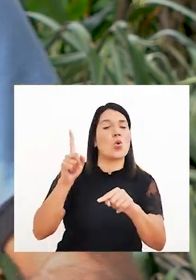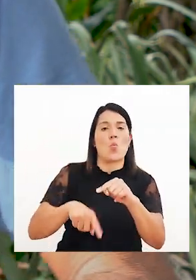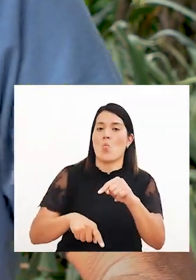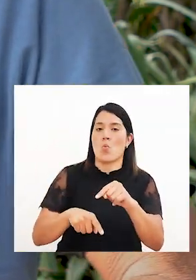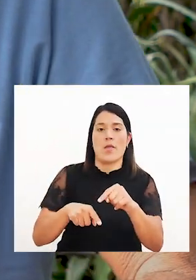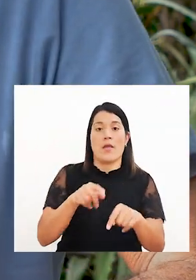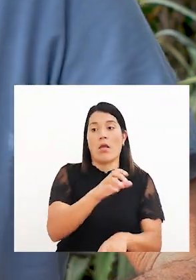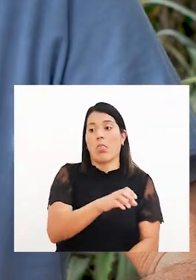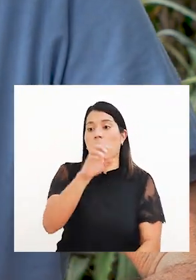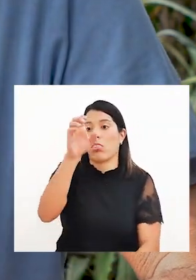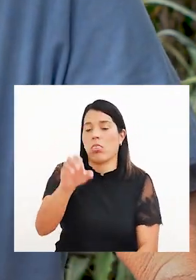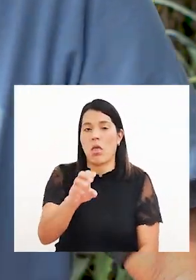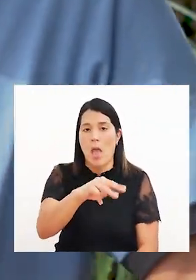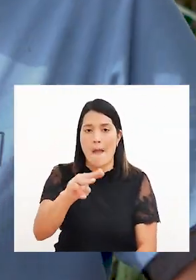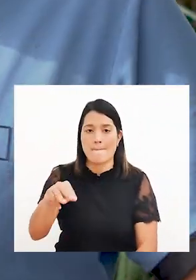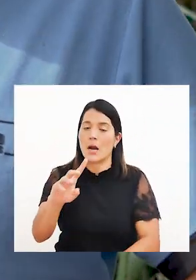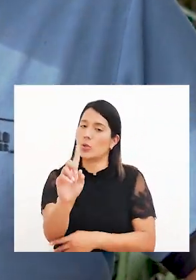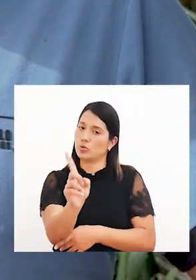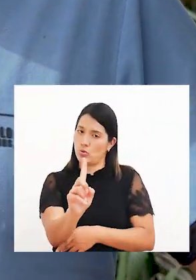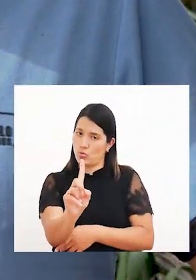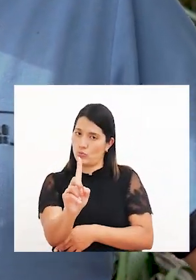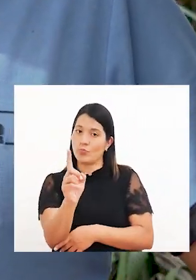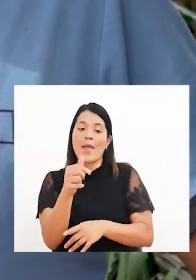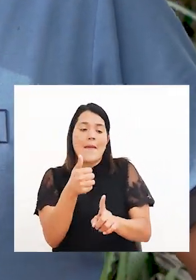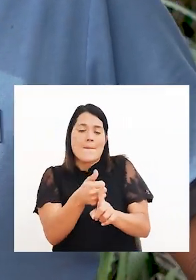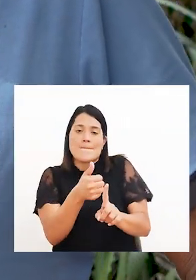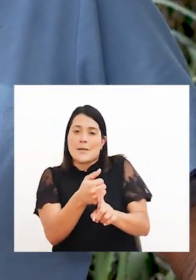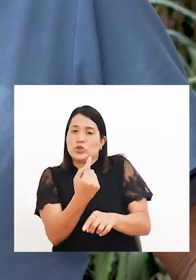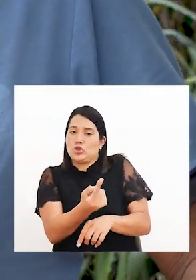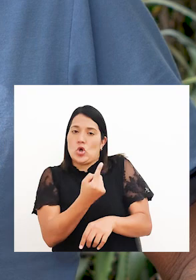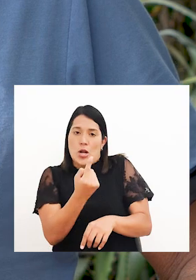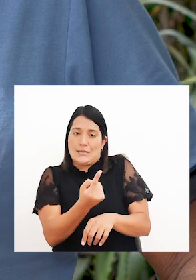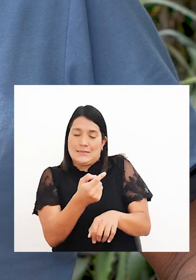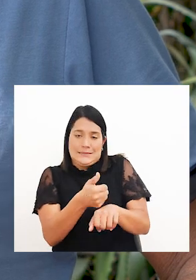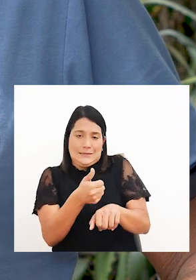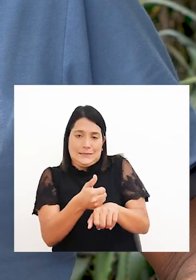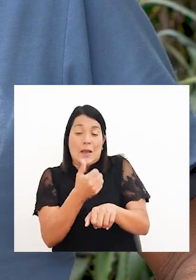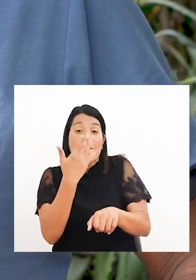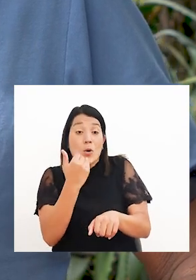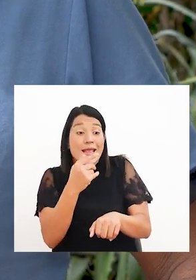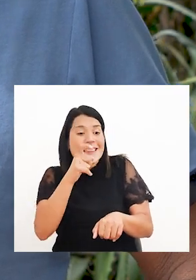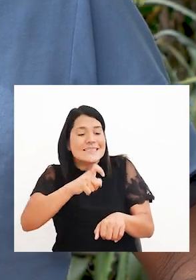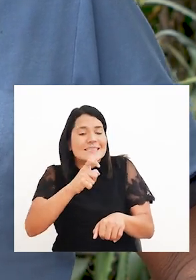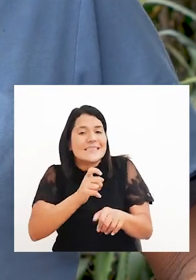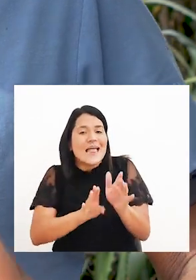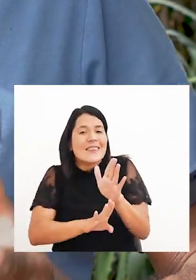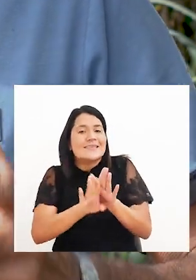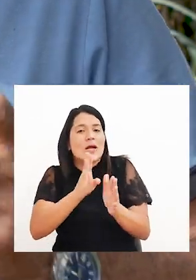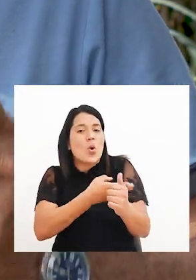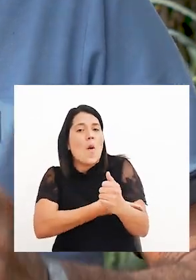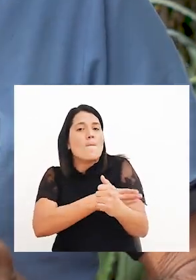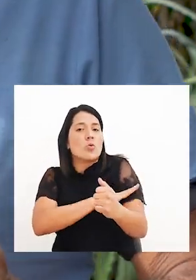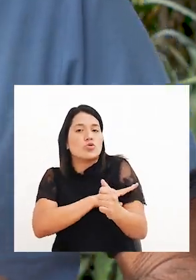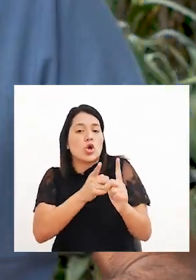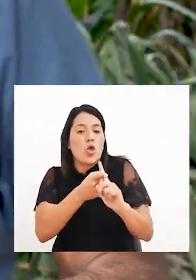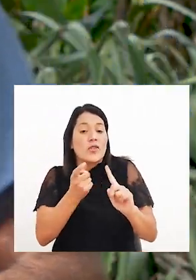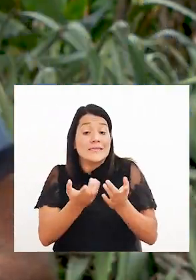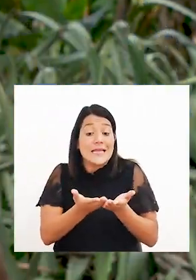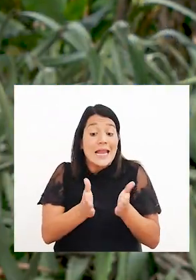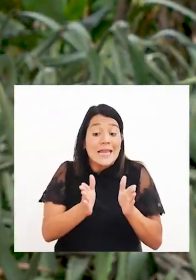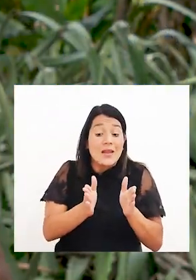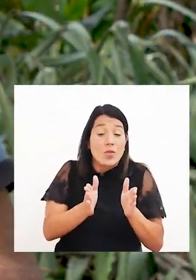los músculos desde el nido hacia el mar. Tortuguitas. Las chiquititas. Ajá. Luego